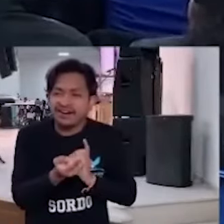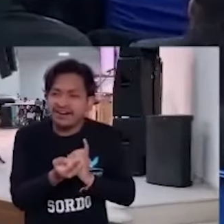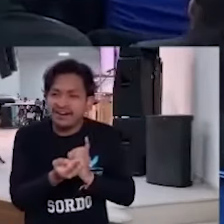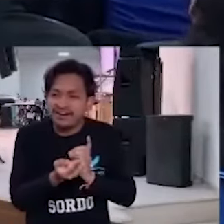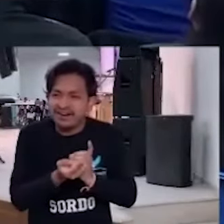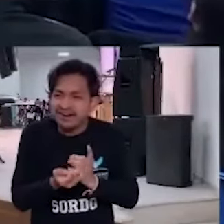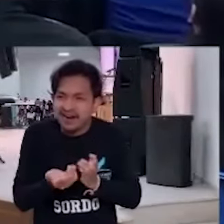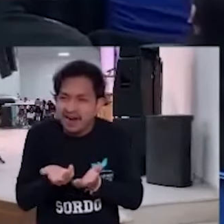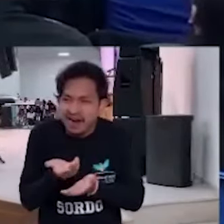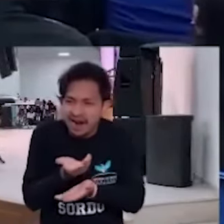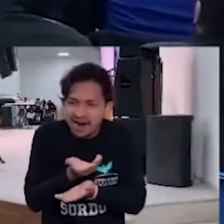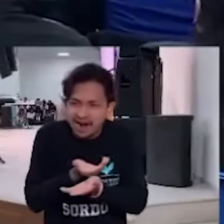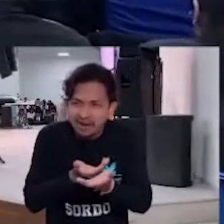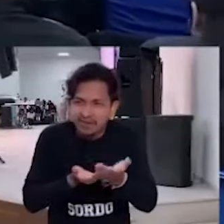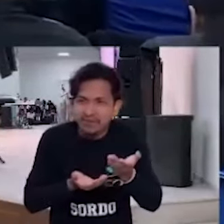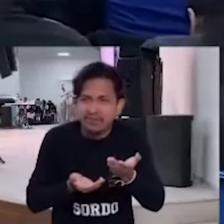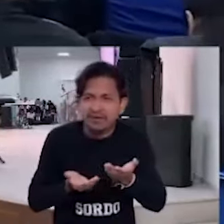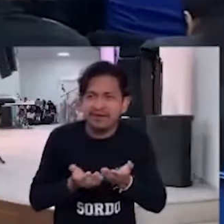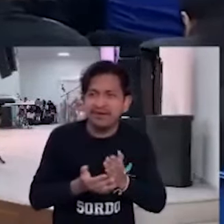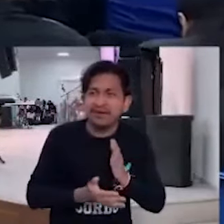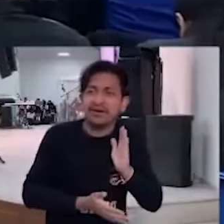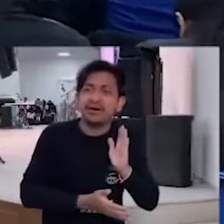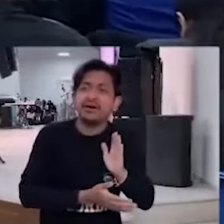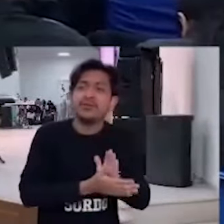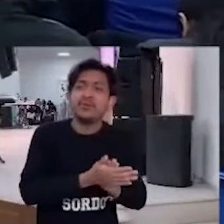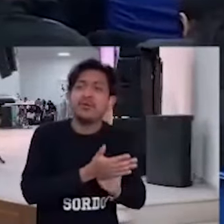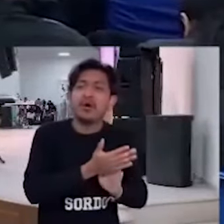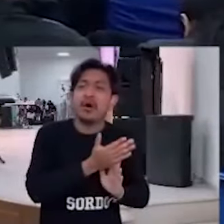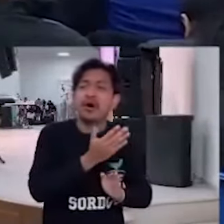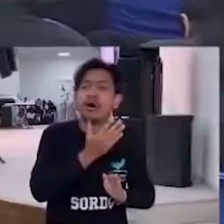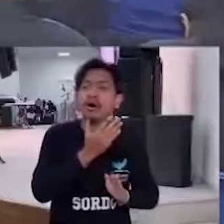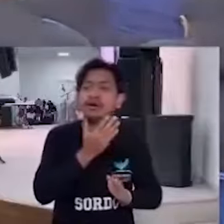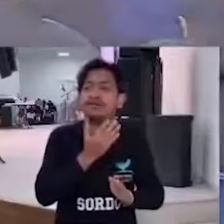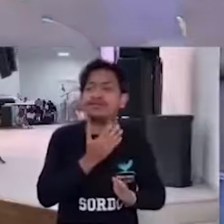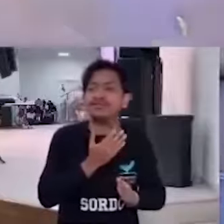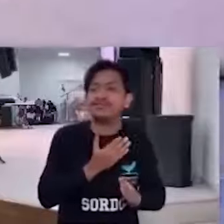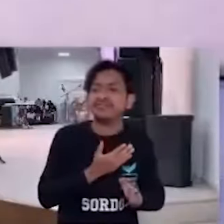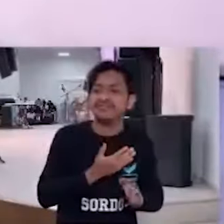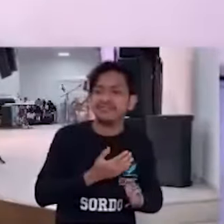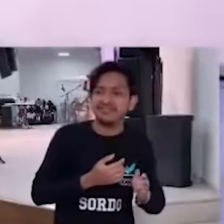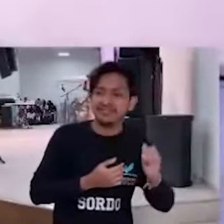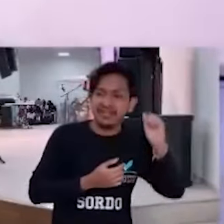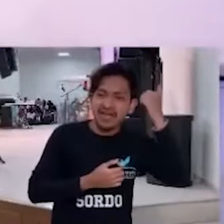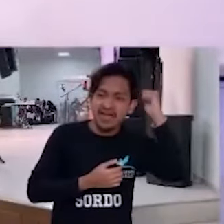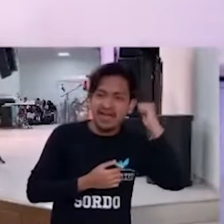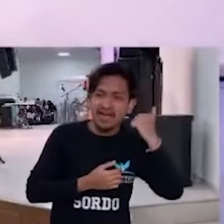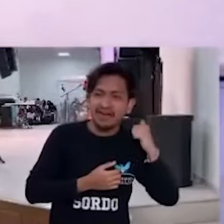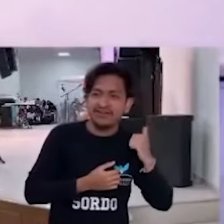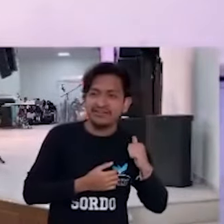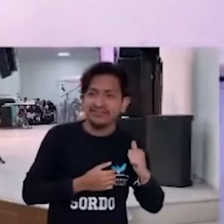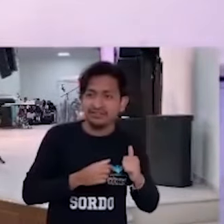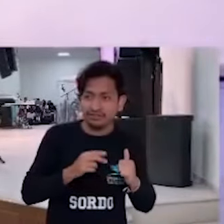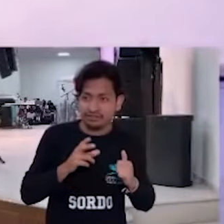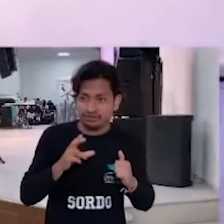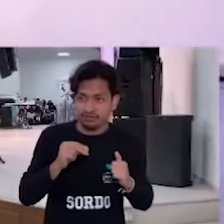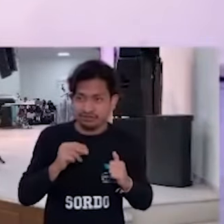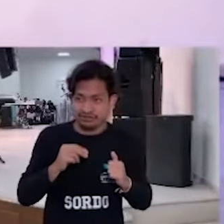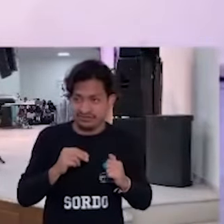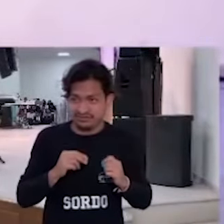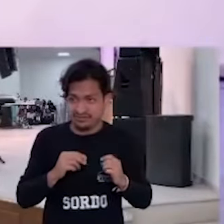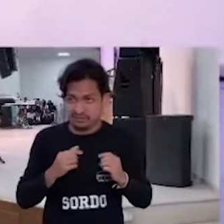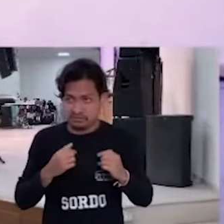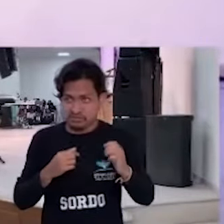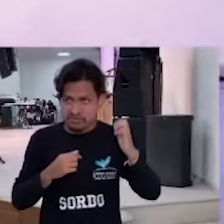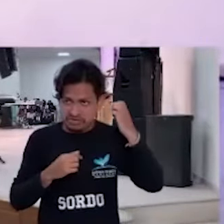ocultó. Se lo guardó. Fíjate, intimó con la serpiente y cayó en